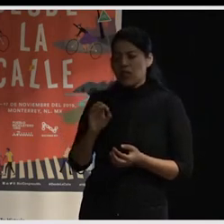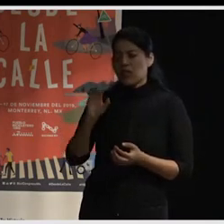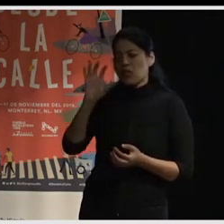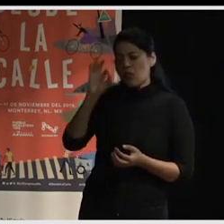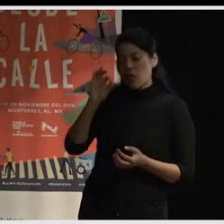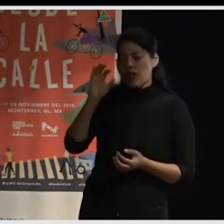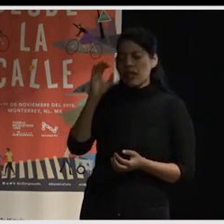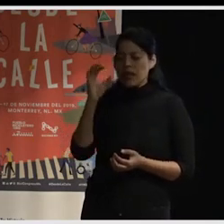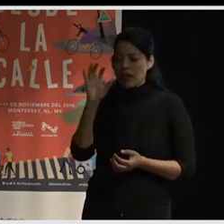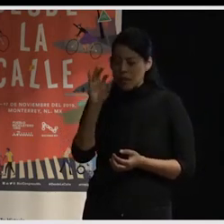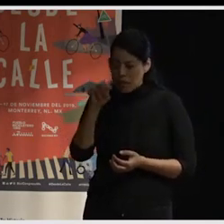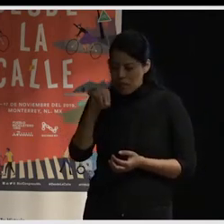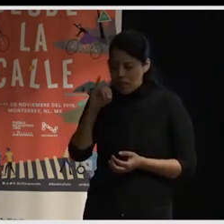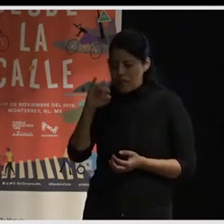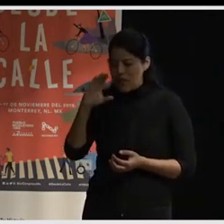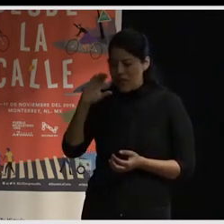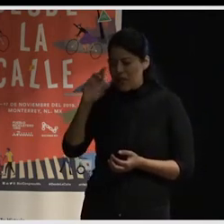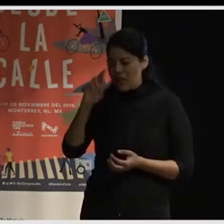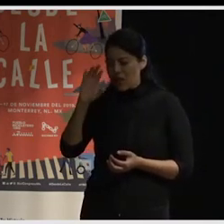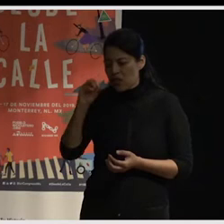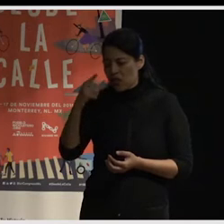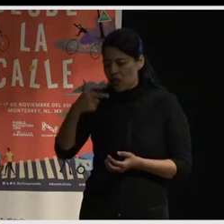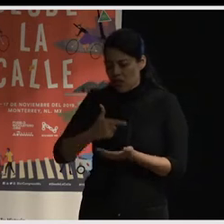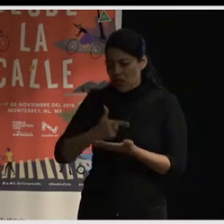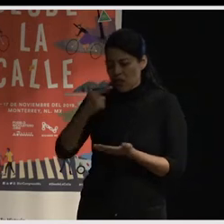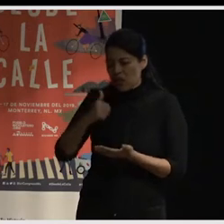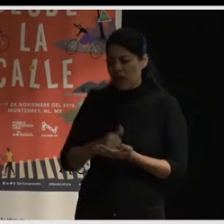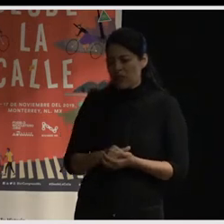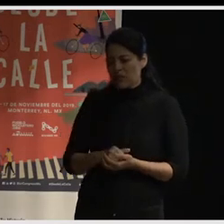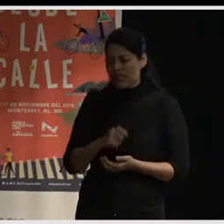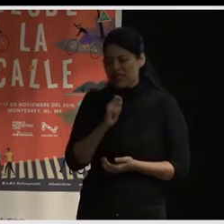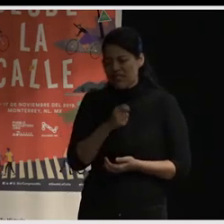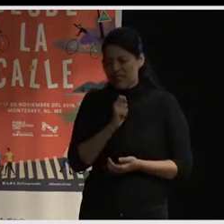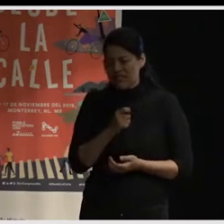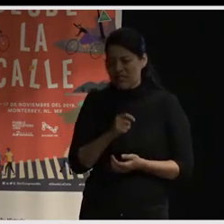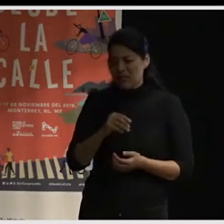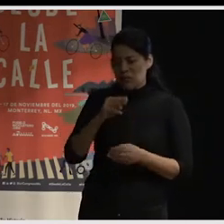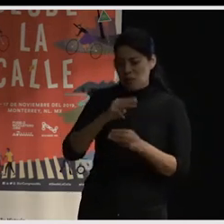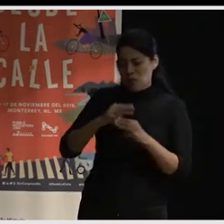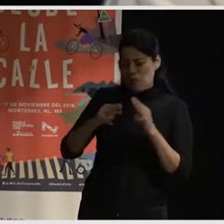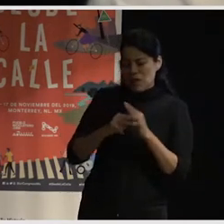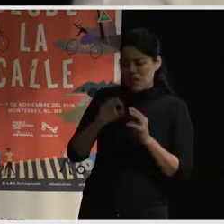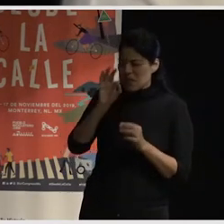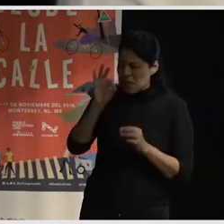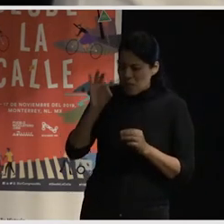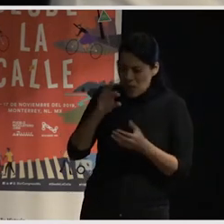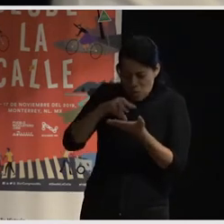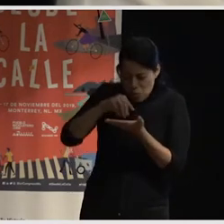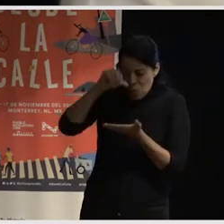microgramos por metro cúbico y 20 microgramos por metro cúbico que son que ese es el que es el material particulado es